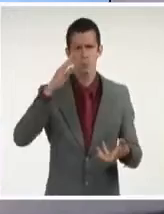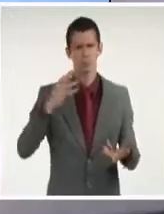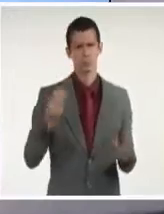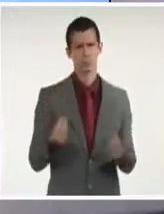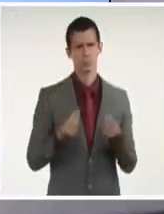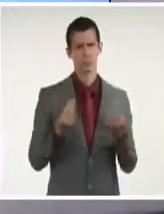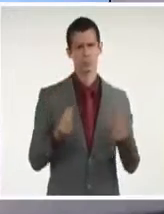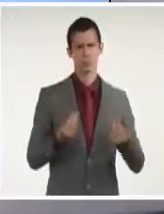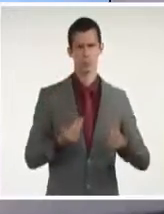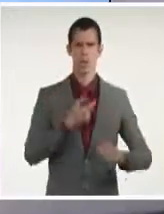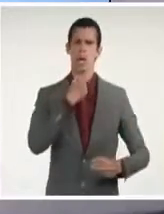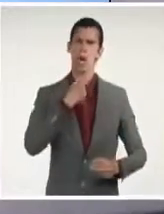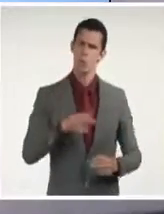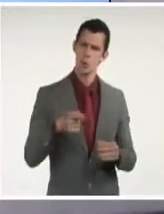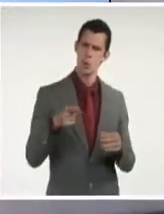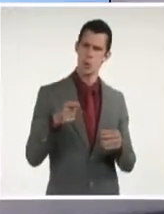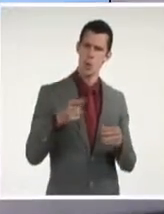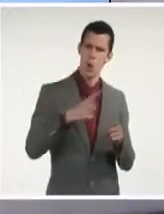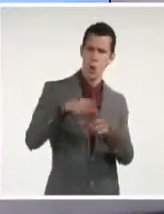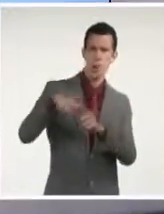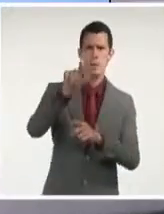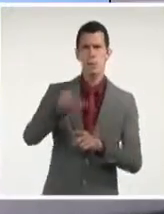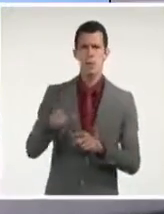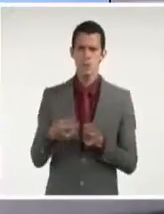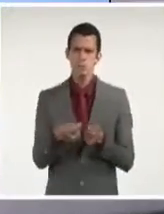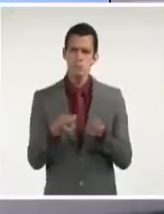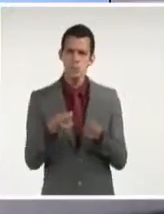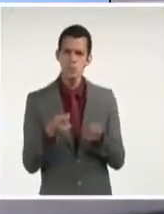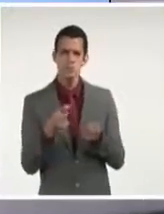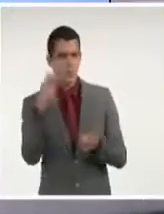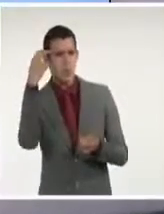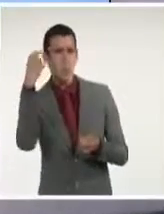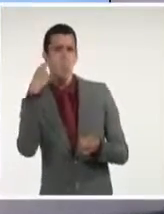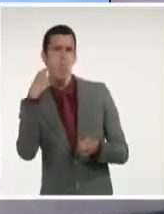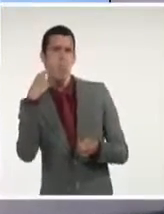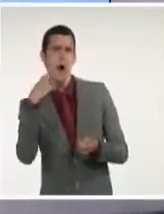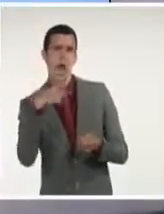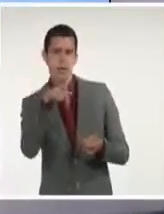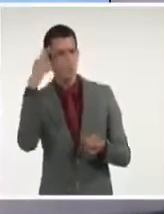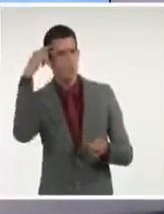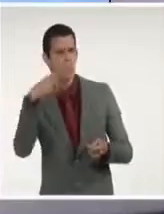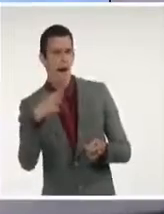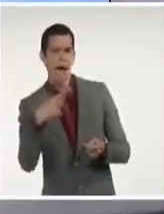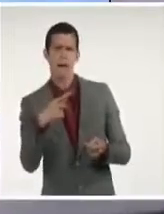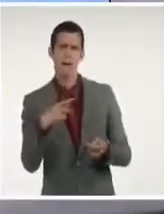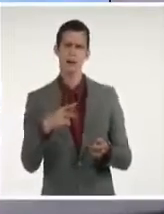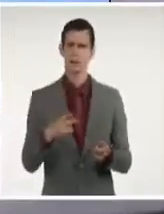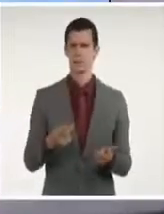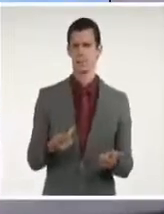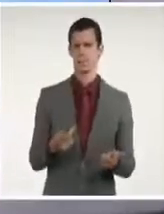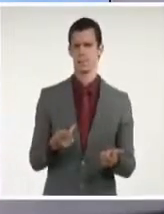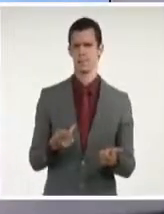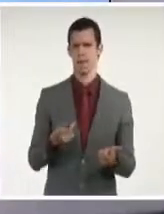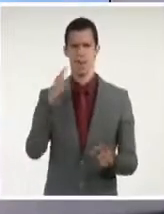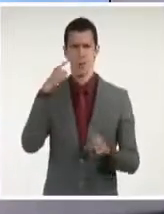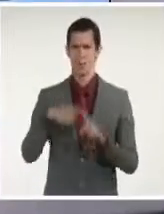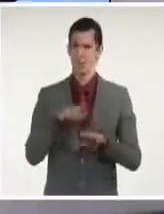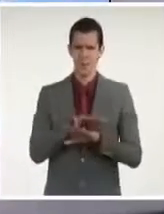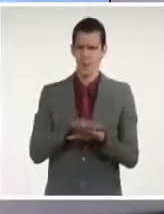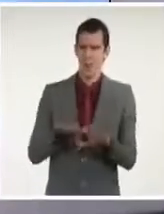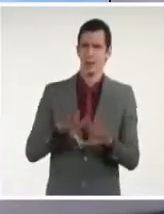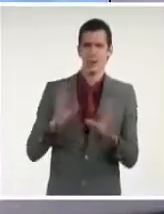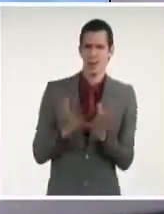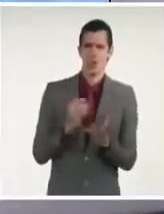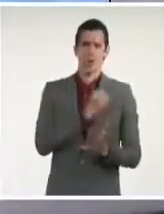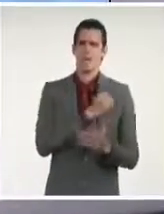la destrucción como consecuencias colaterales, porque el fin justifica los medios. Esas personas que